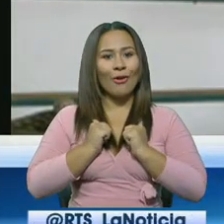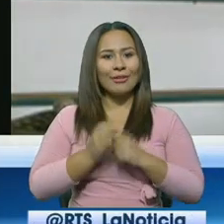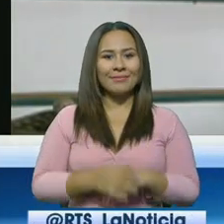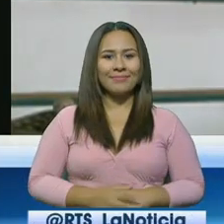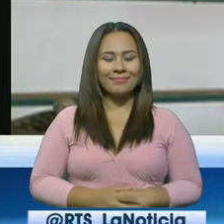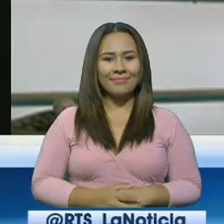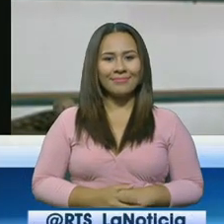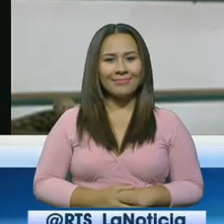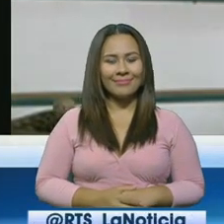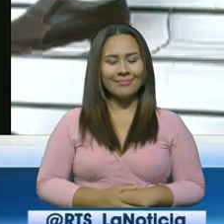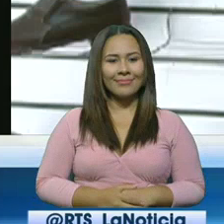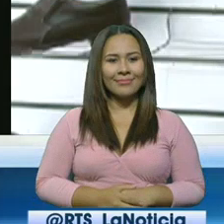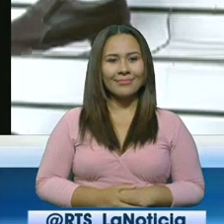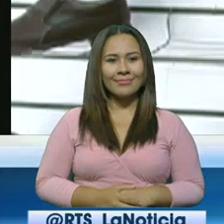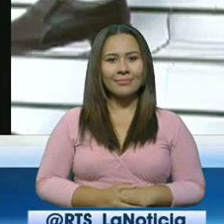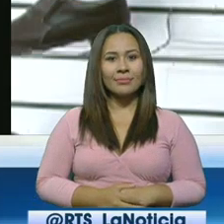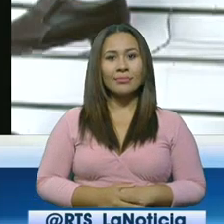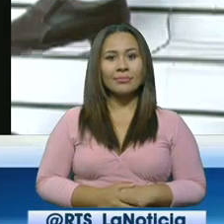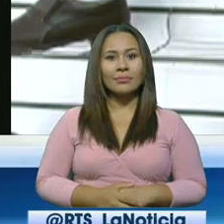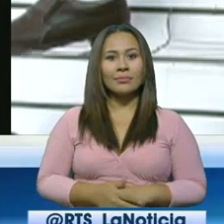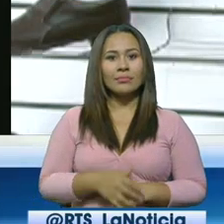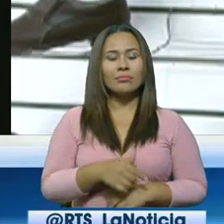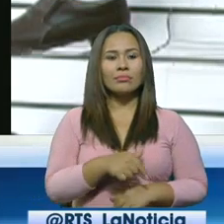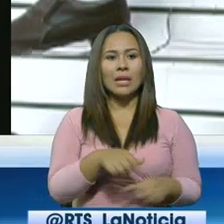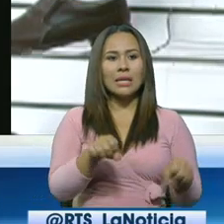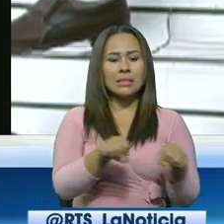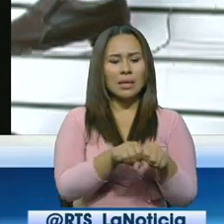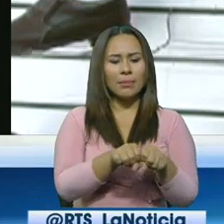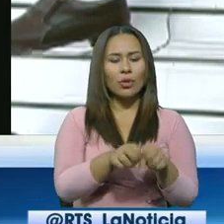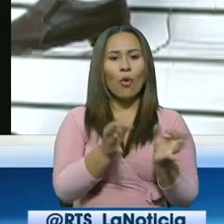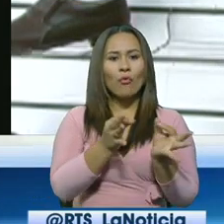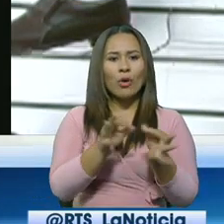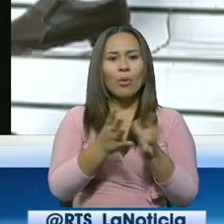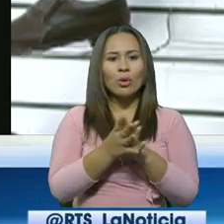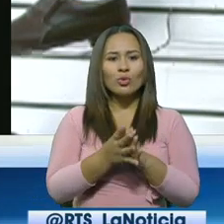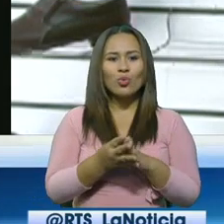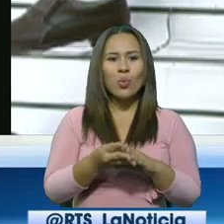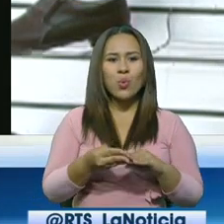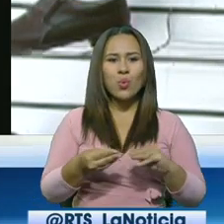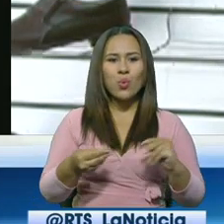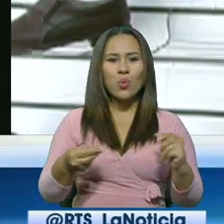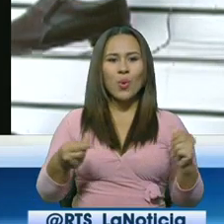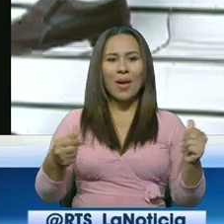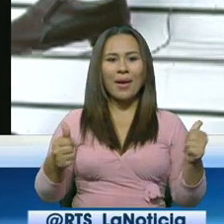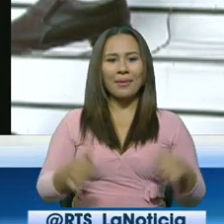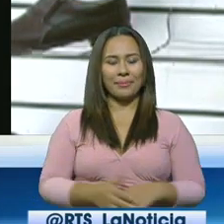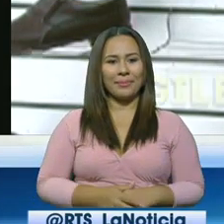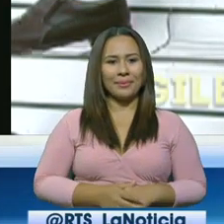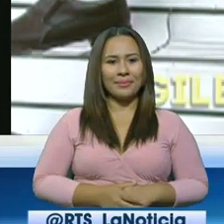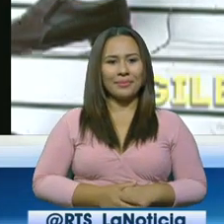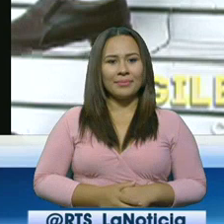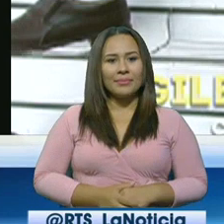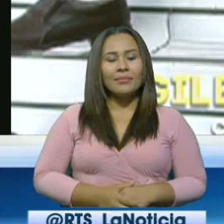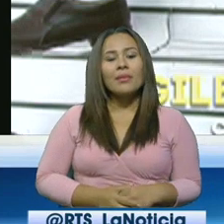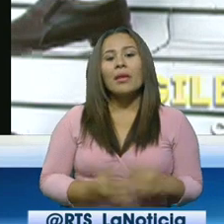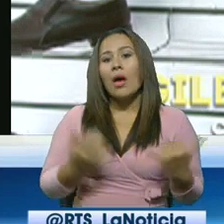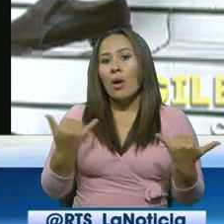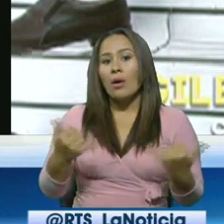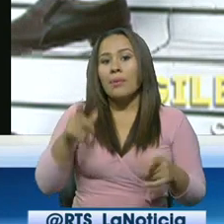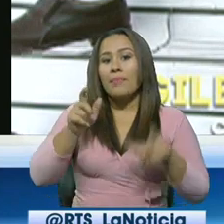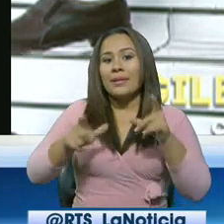comodidad y sobre todo ese estilo de suavidad que verdaderamente hoy la